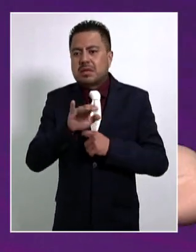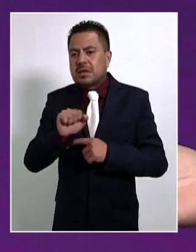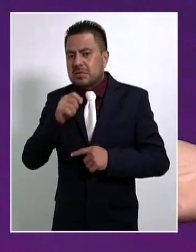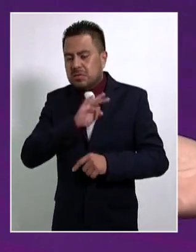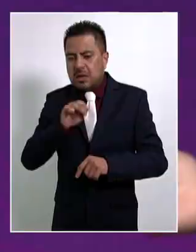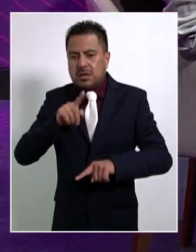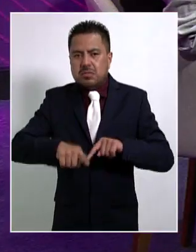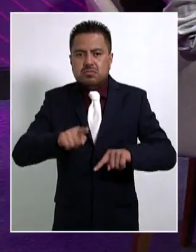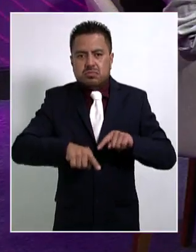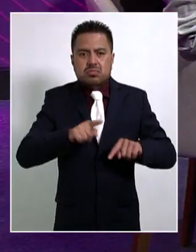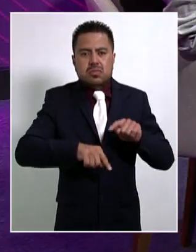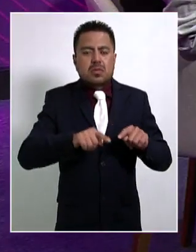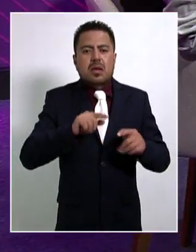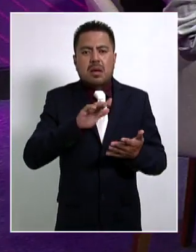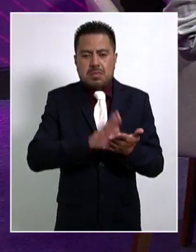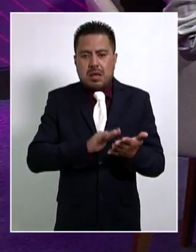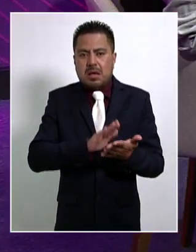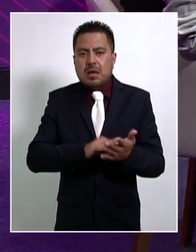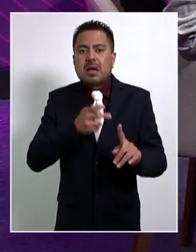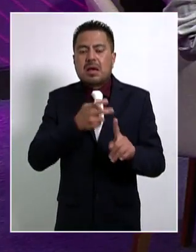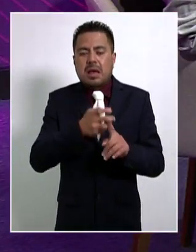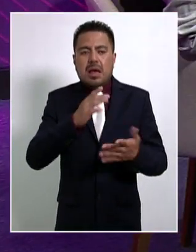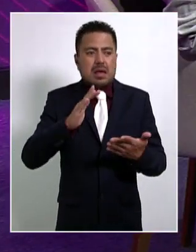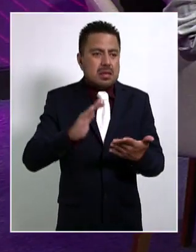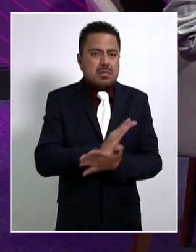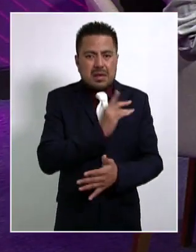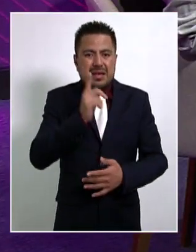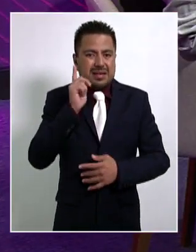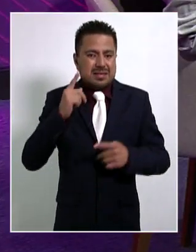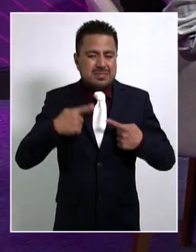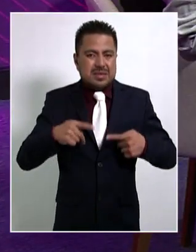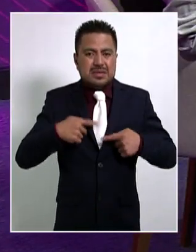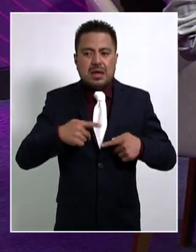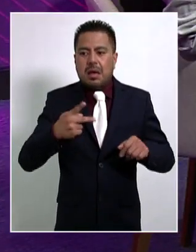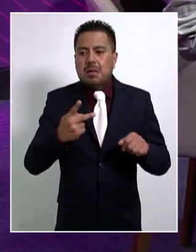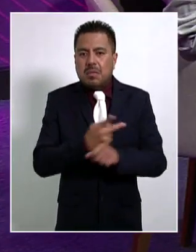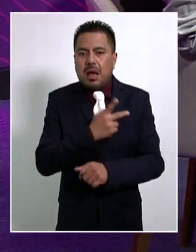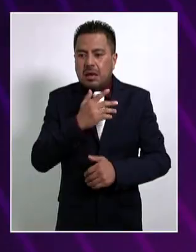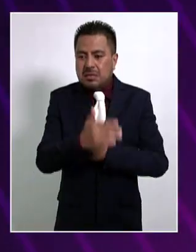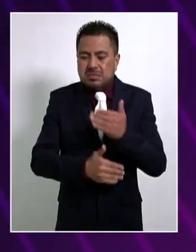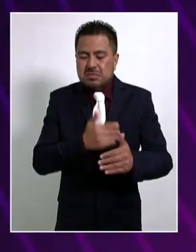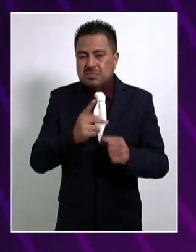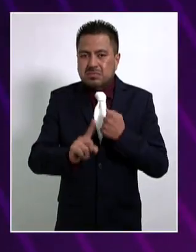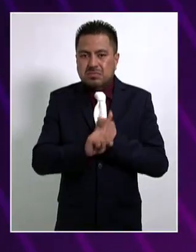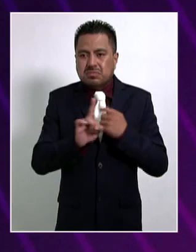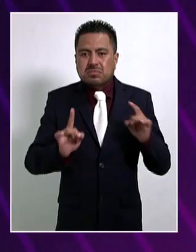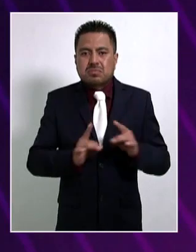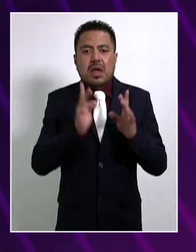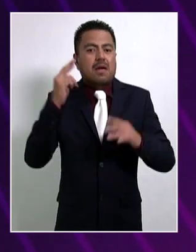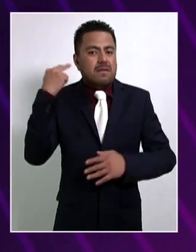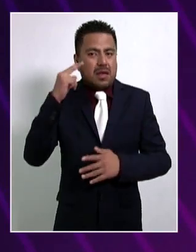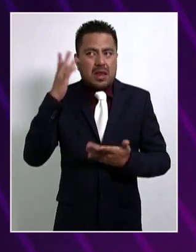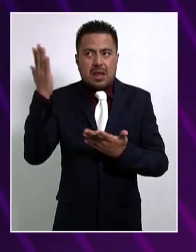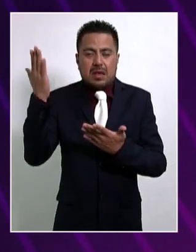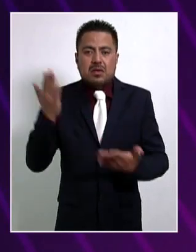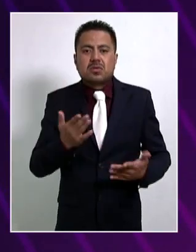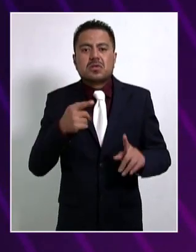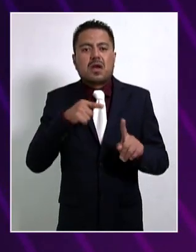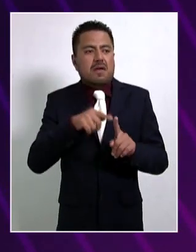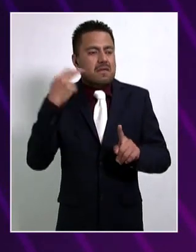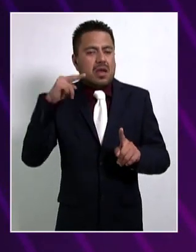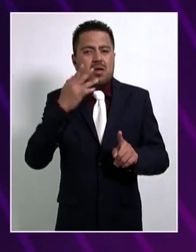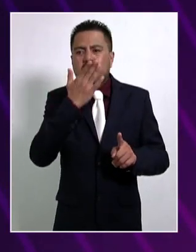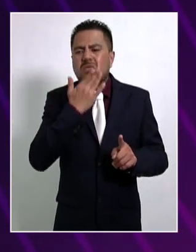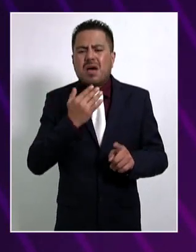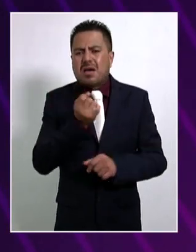modificar sus documentos. Esta persona, además de haber pasado por toda esa situación, venía de Veracruz. En Veracruz no existe